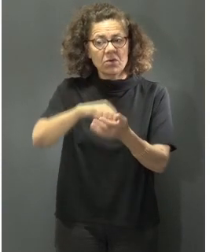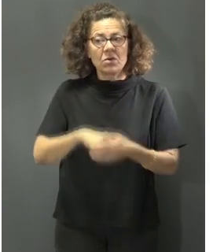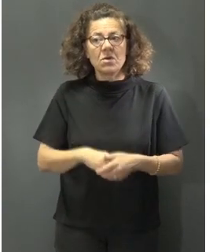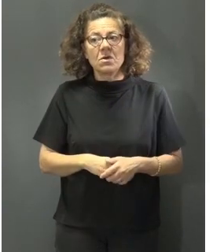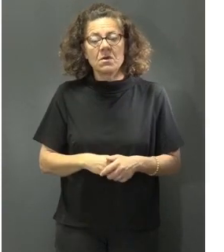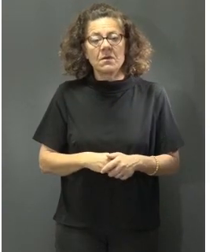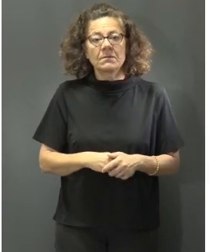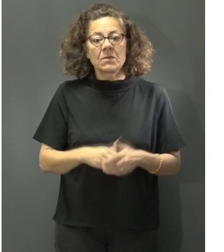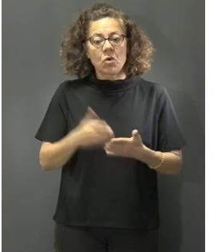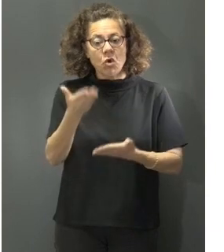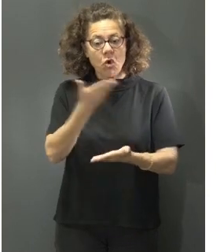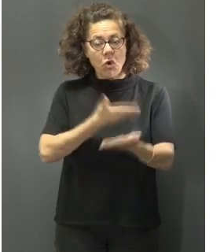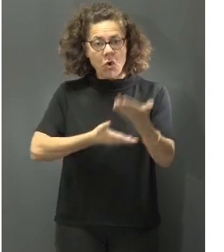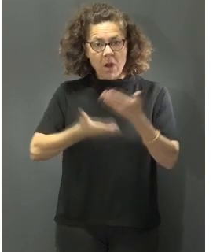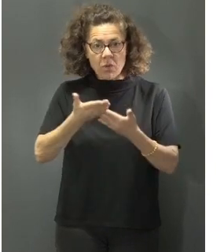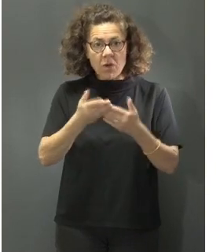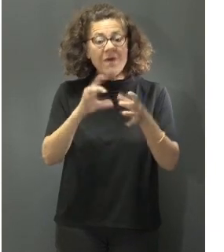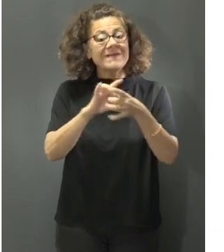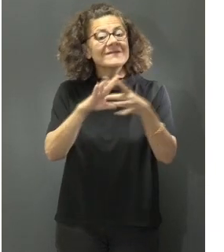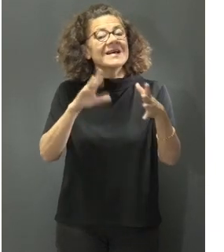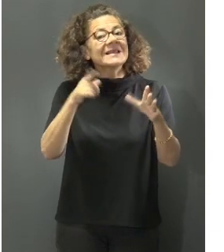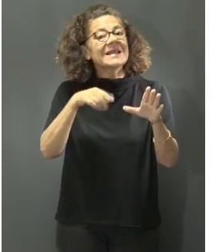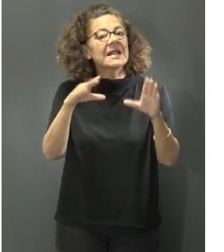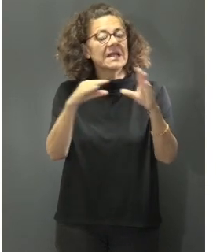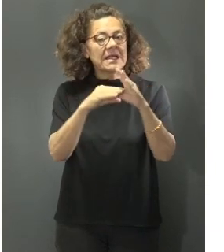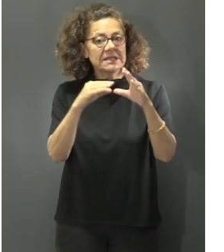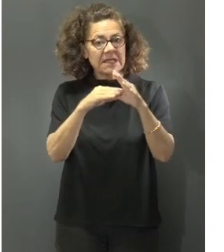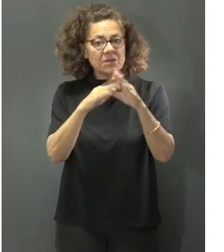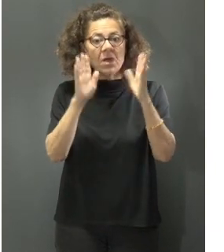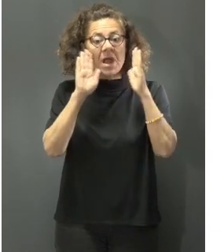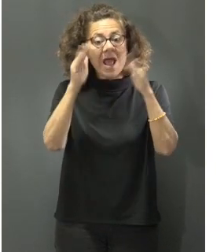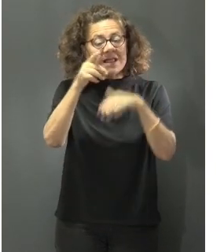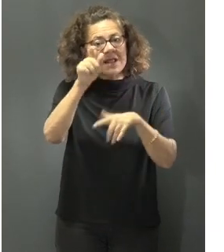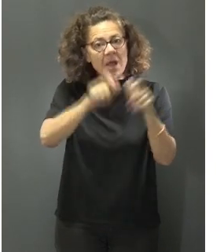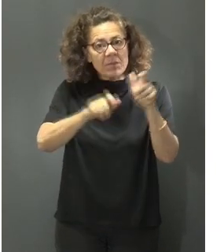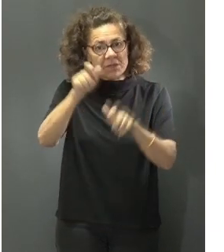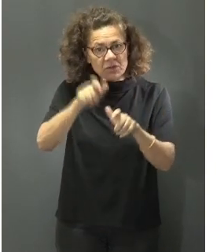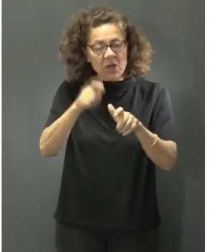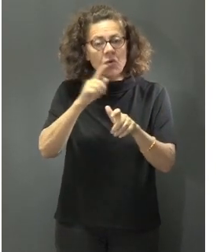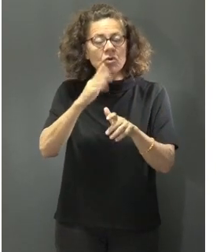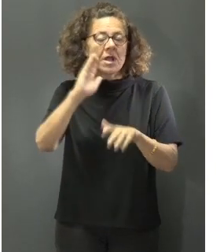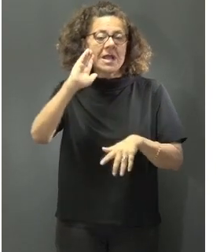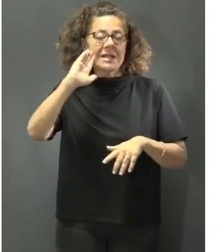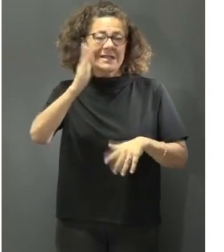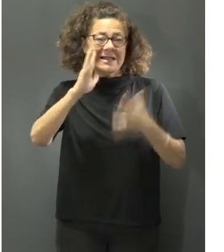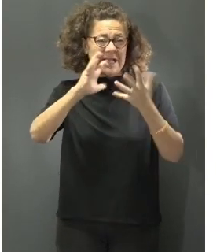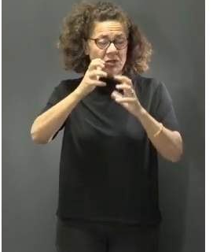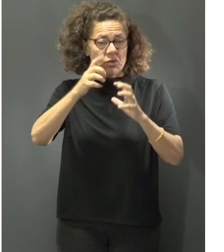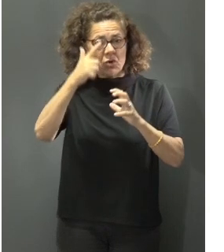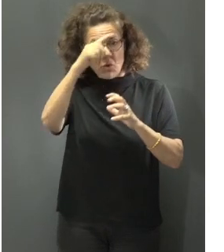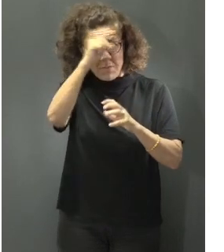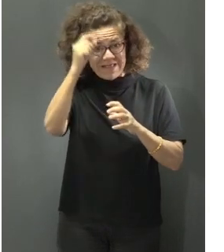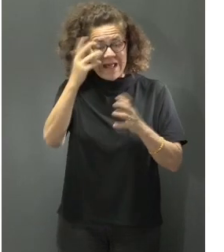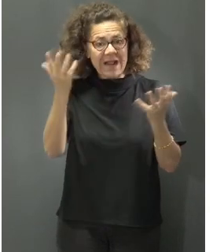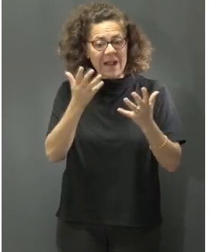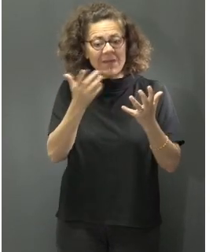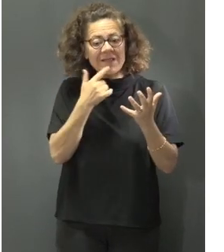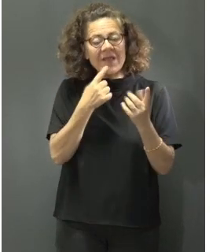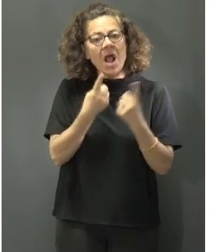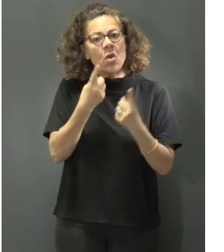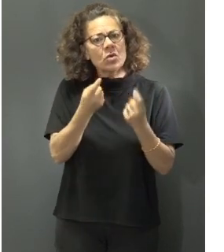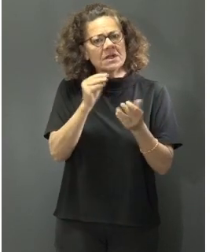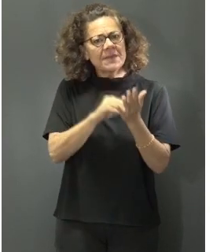que colaboró, que no es del Inserso, que atiende a personas con trastorno mental grave, nos decían que a veces los cuestionarios